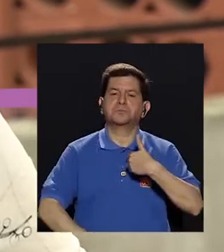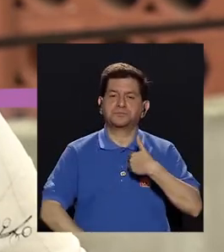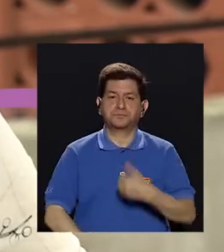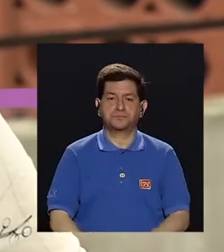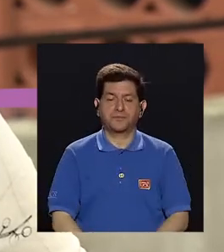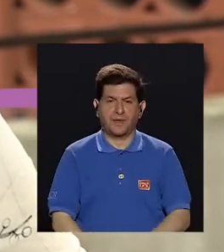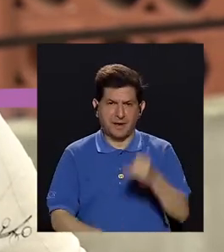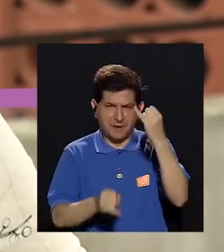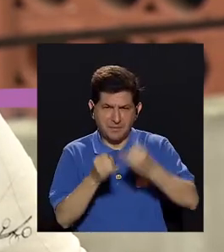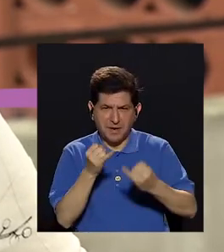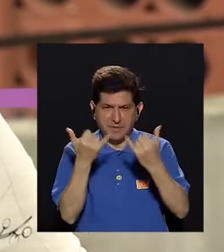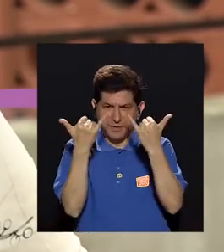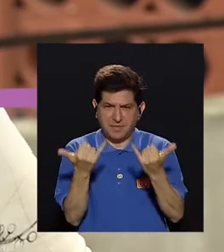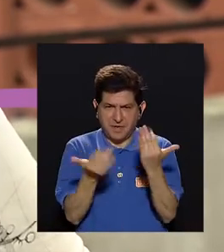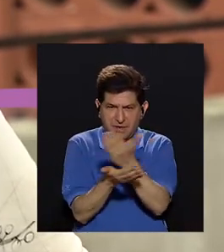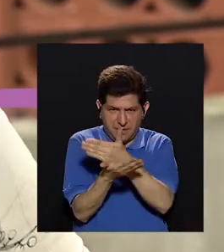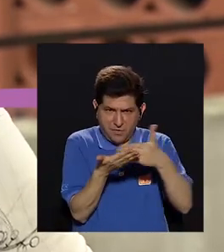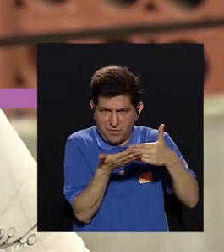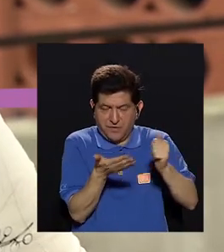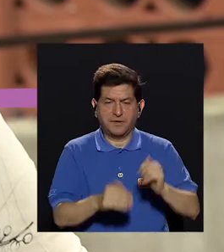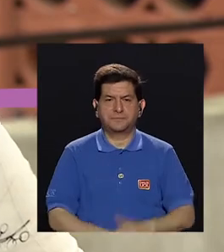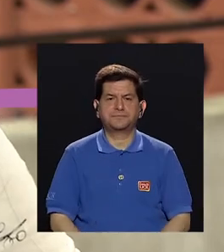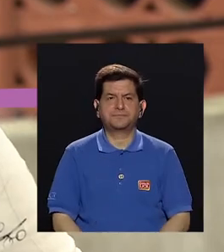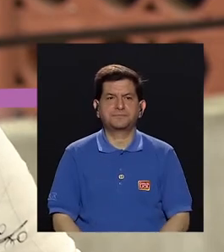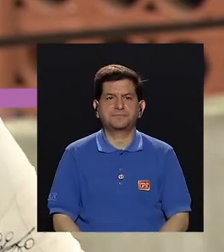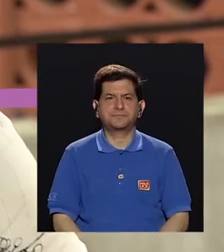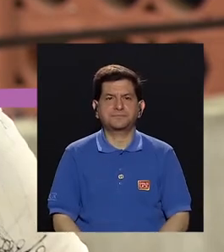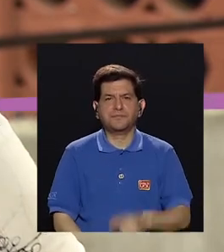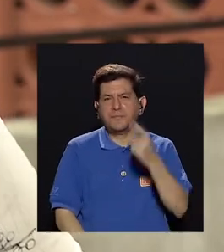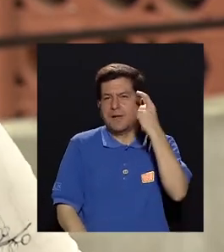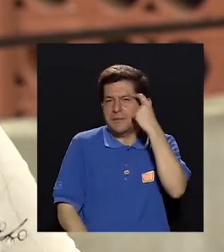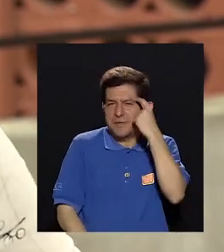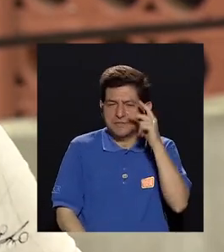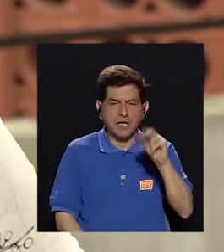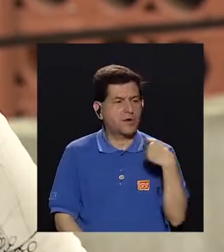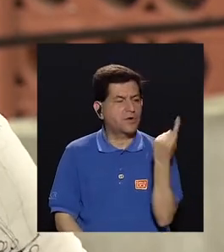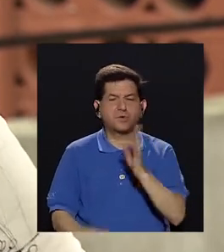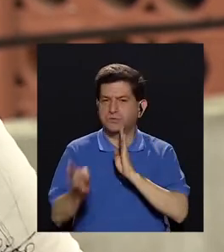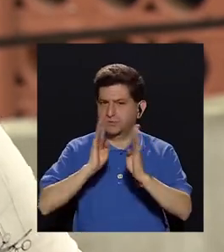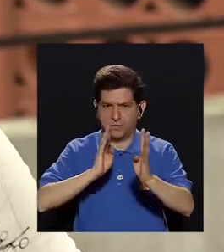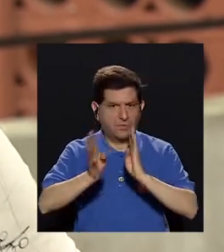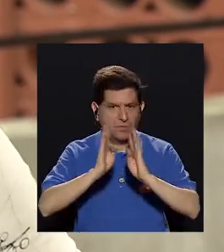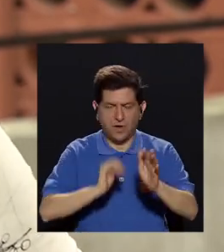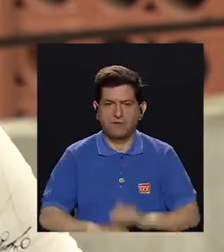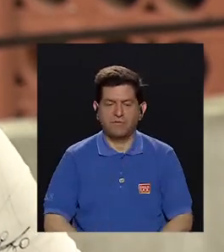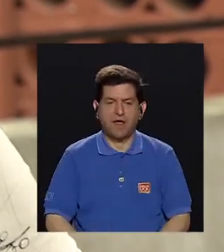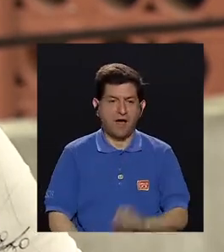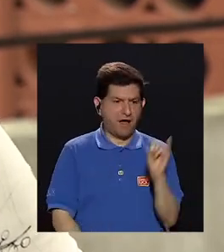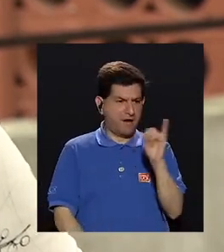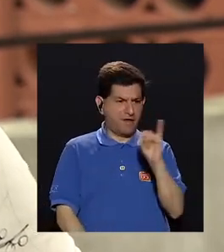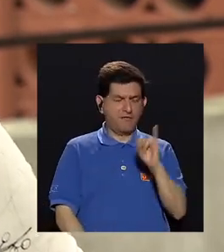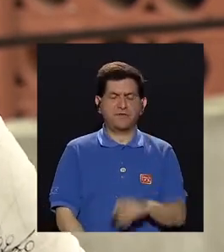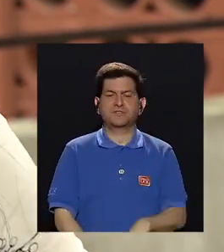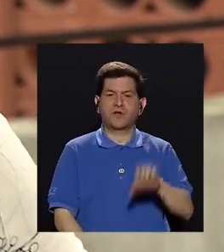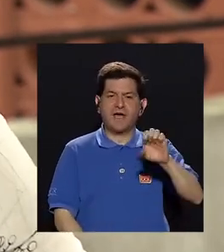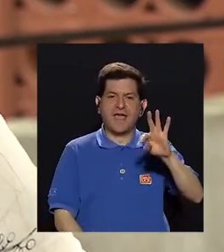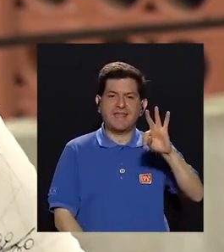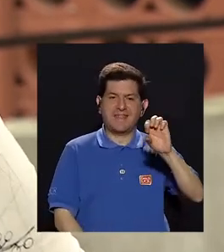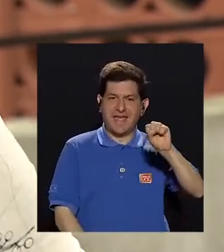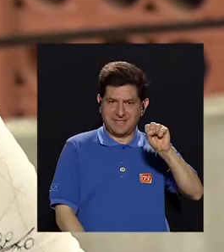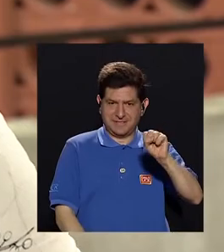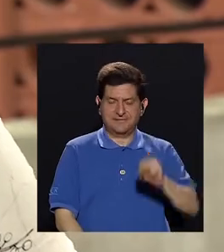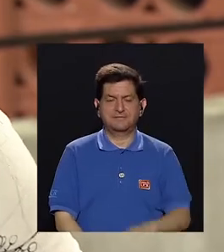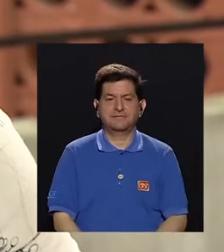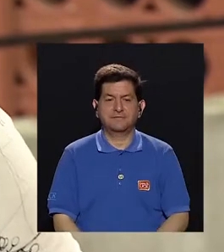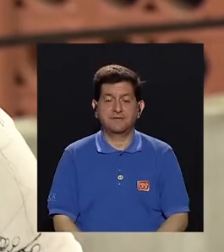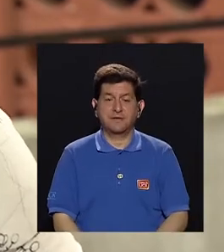de hablar de las infecciones de transmisión sexual, el autocuidado debe verse